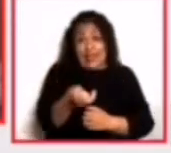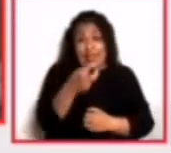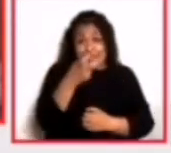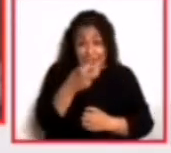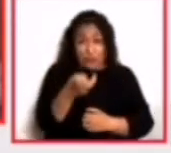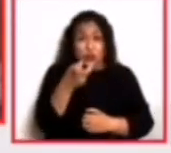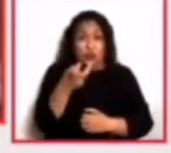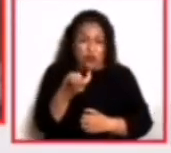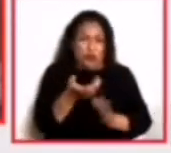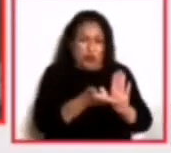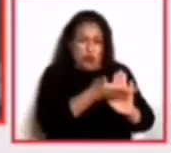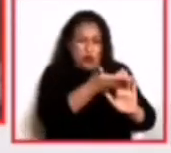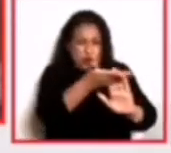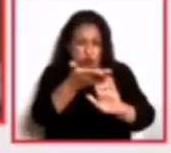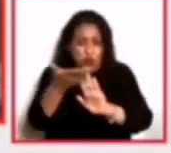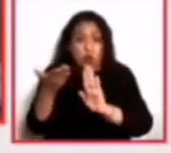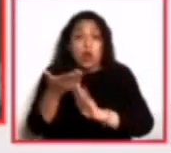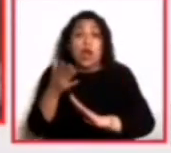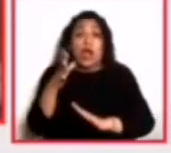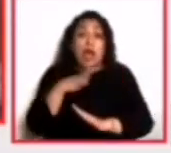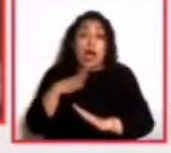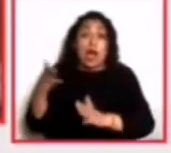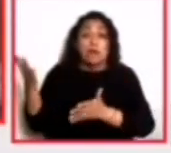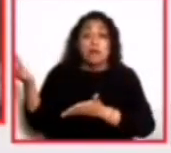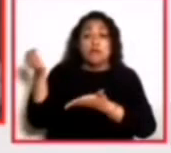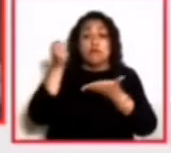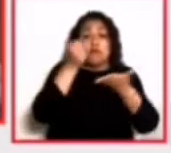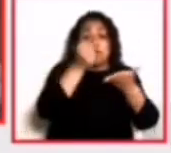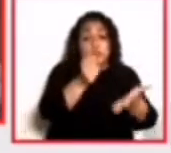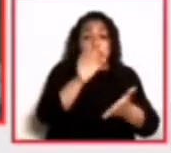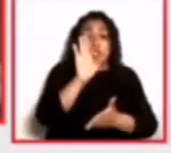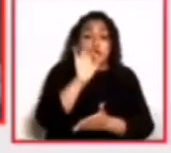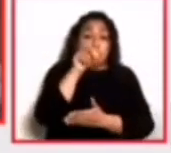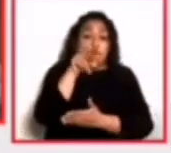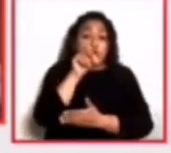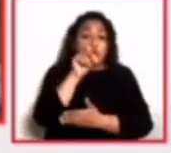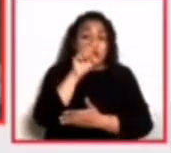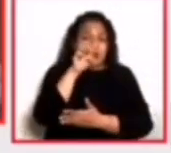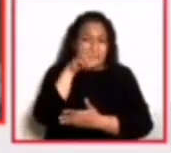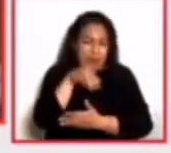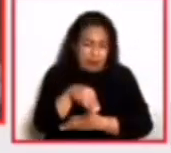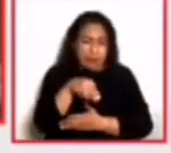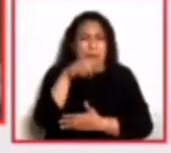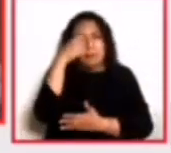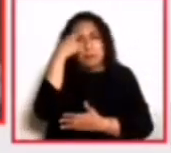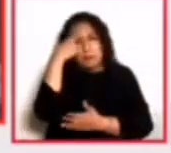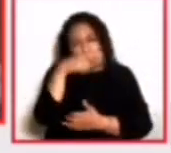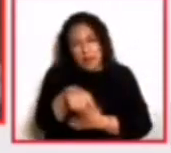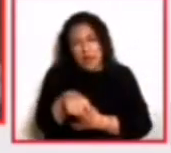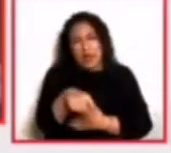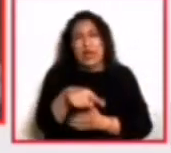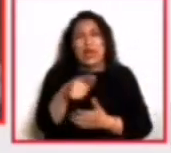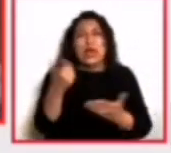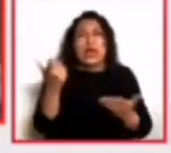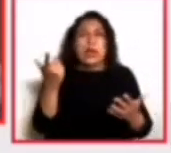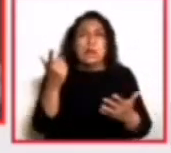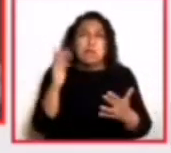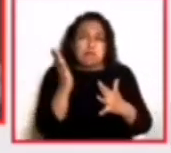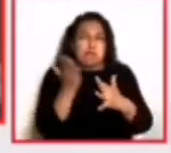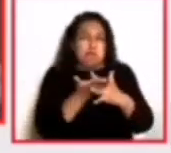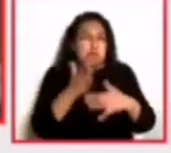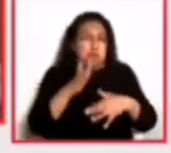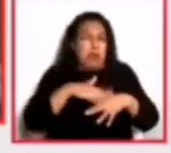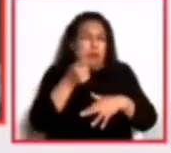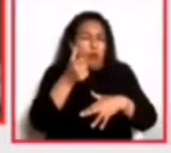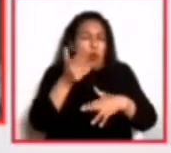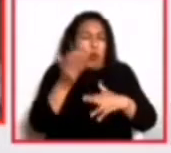Para estos bienes se cuenta con recursos del Fonden para un poco más de la mitad,